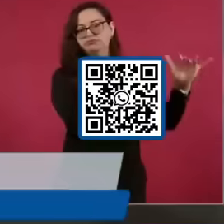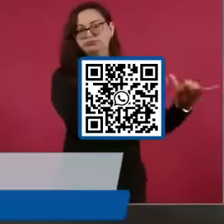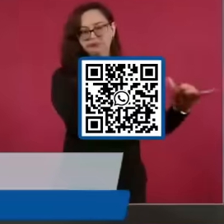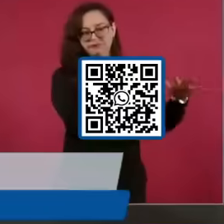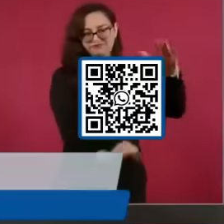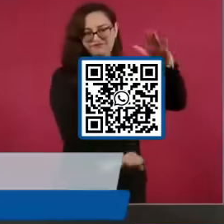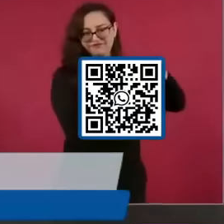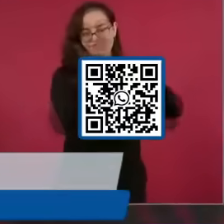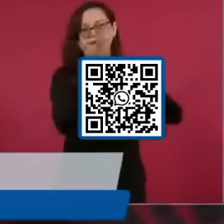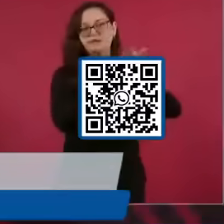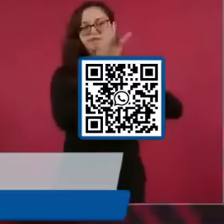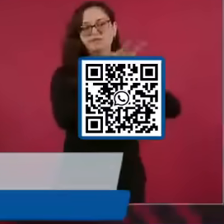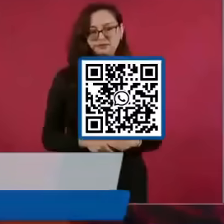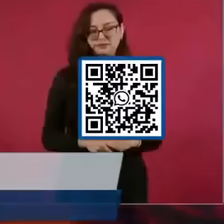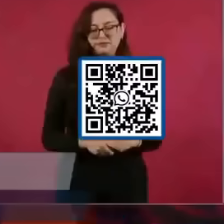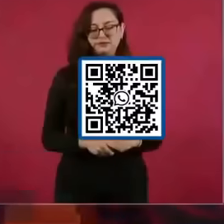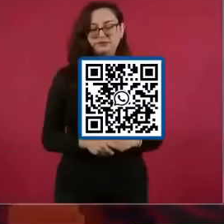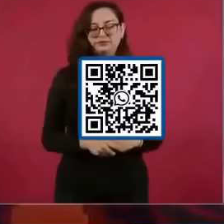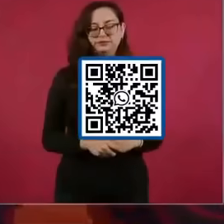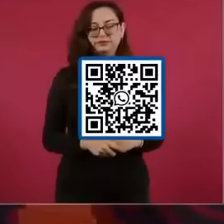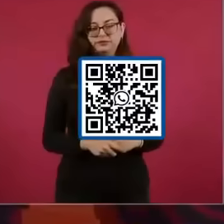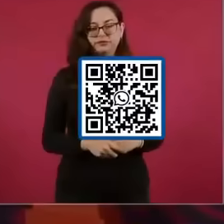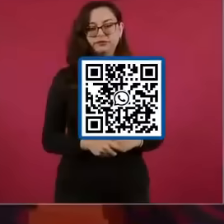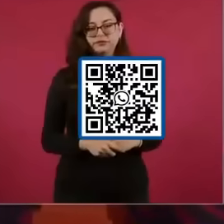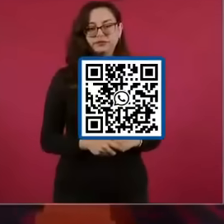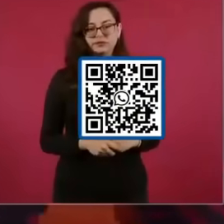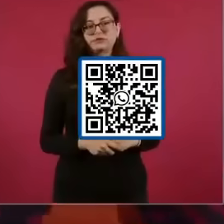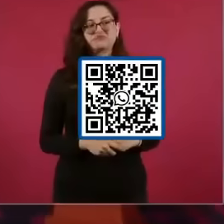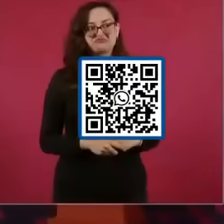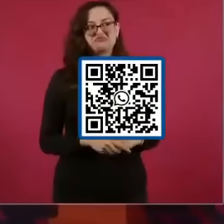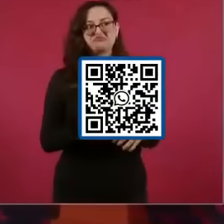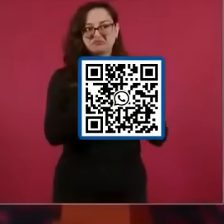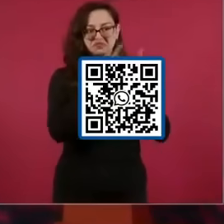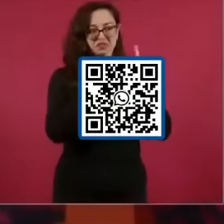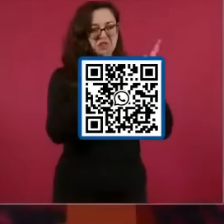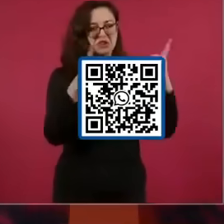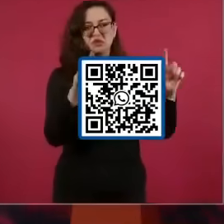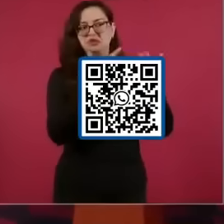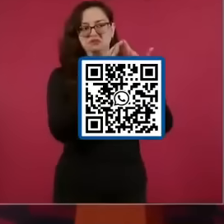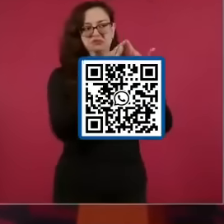que llegaron y hicieron un país muy próspero.